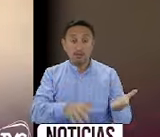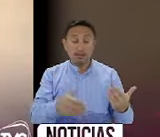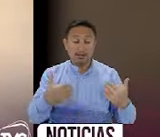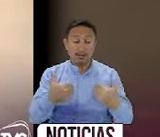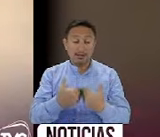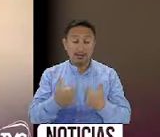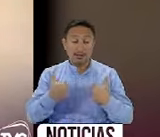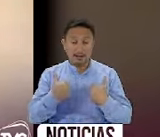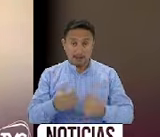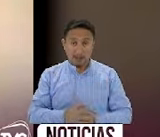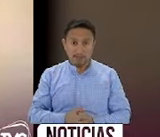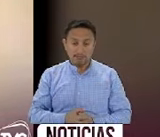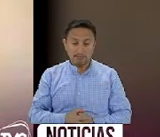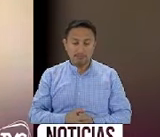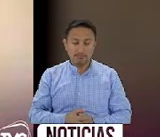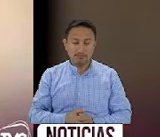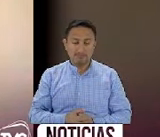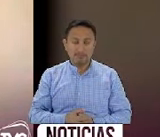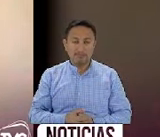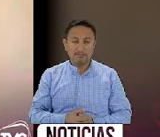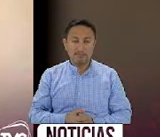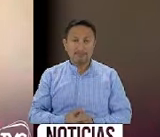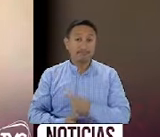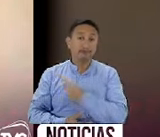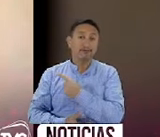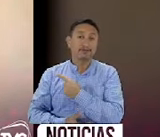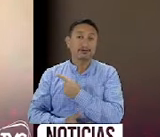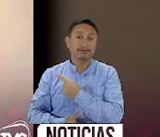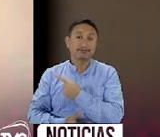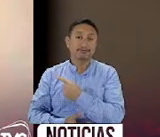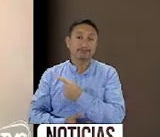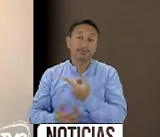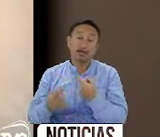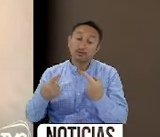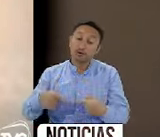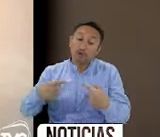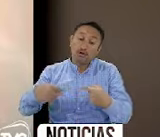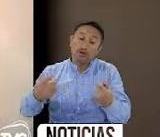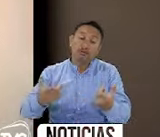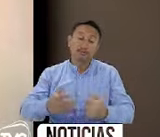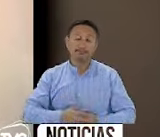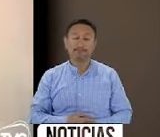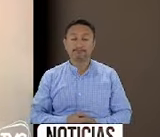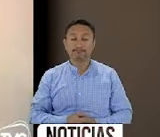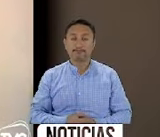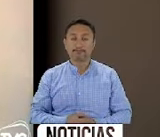compañía, casos como estos se repiten de manera frecuente.